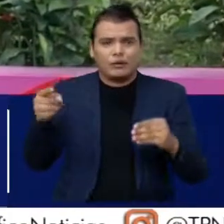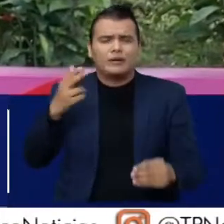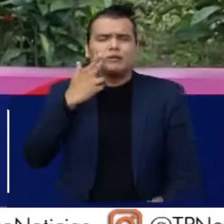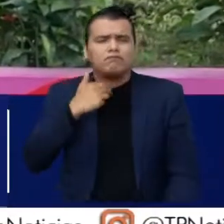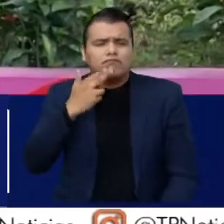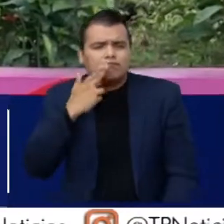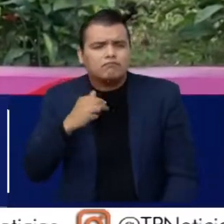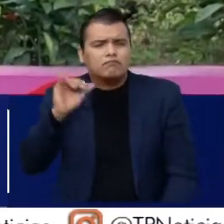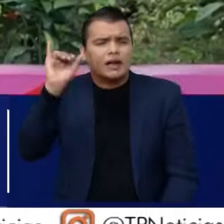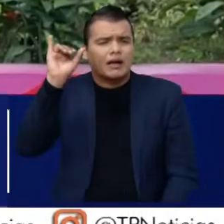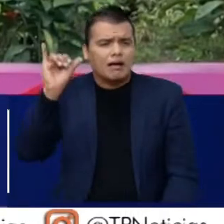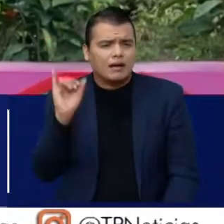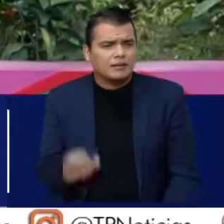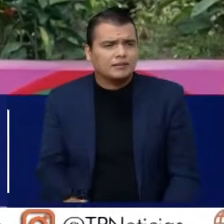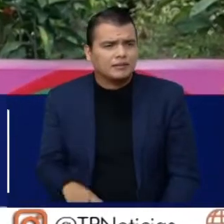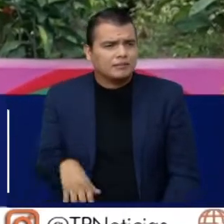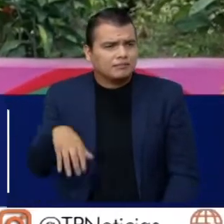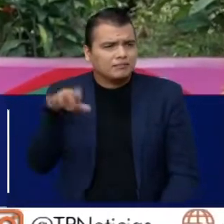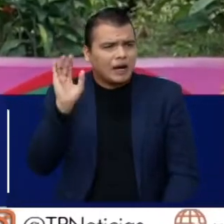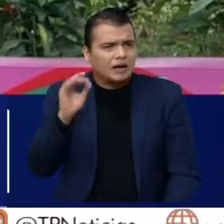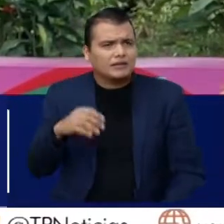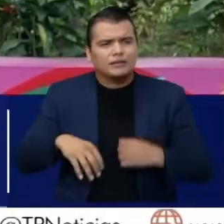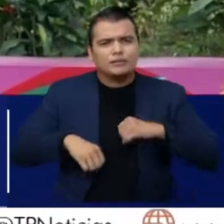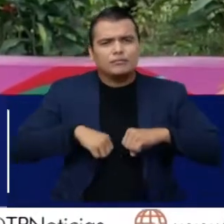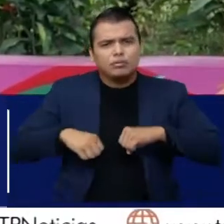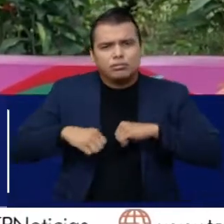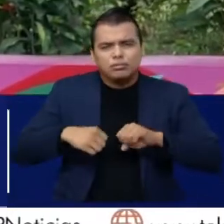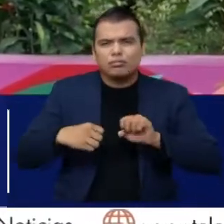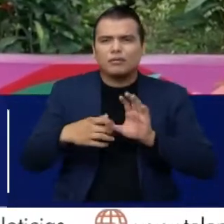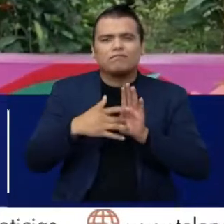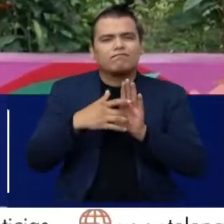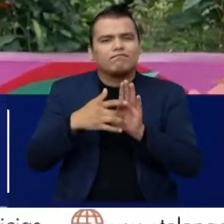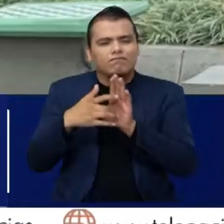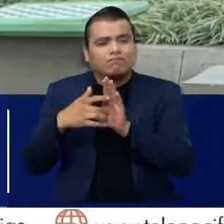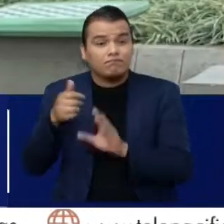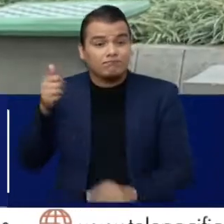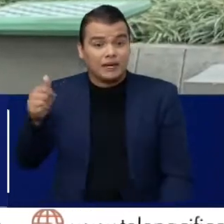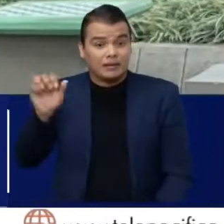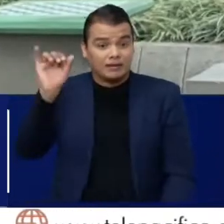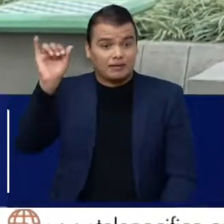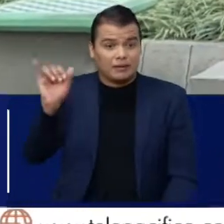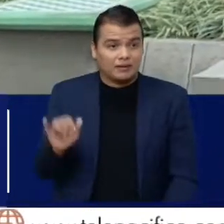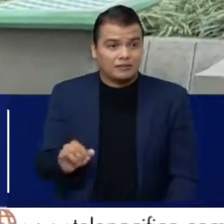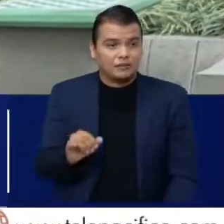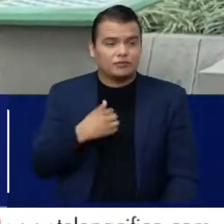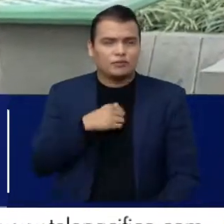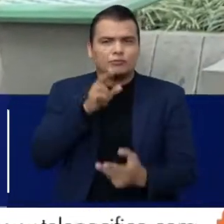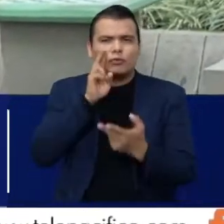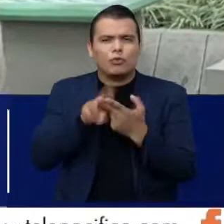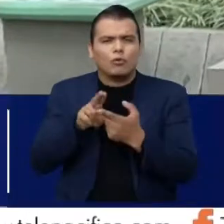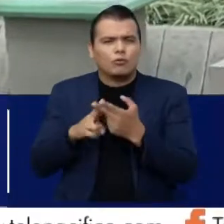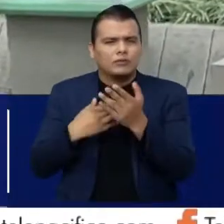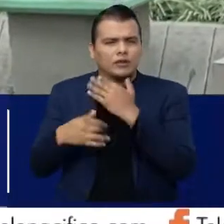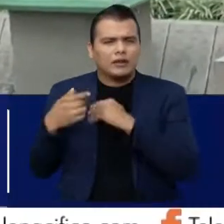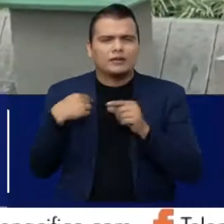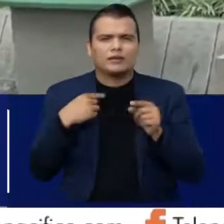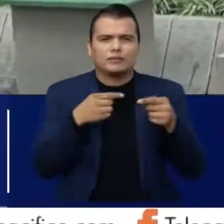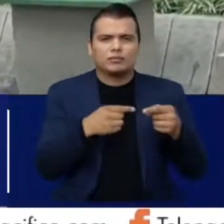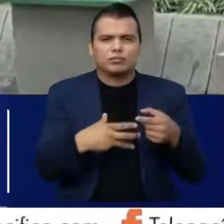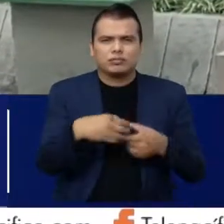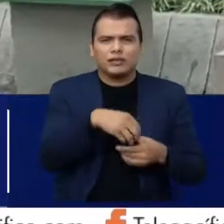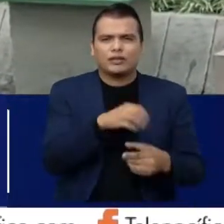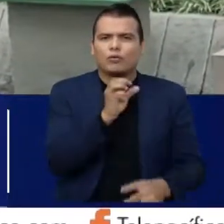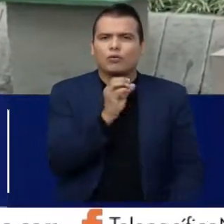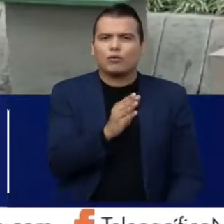el carisma con que participaba en todos los eventos y se daba a conocer a nivel de la ciudad. Lo conocí en una gran competencia que hicimos en un club que se llama Real